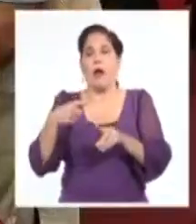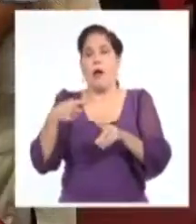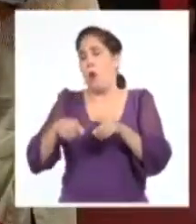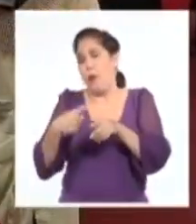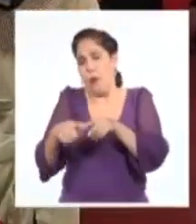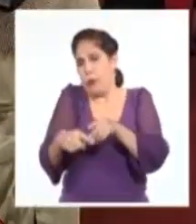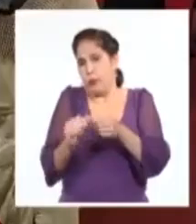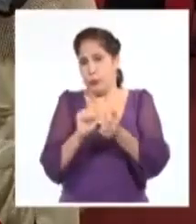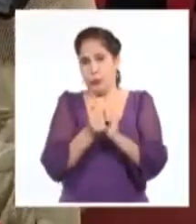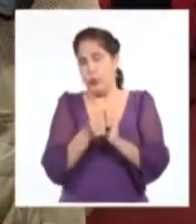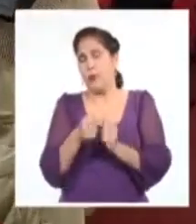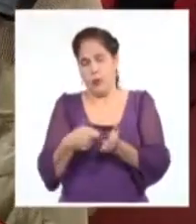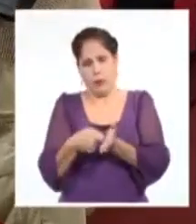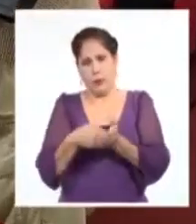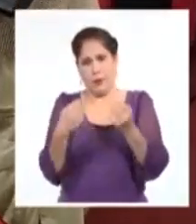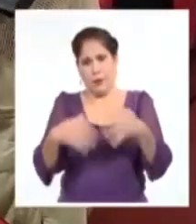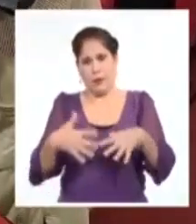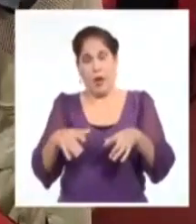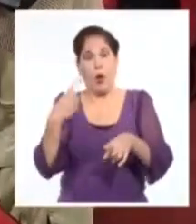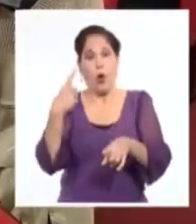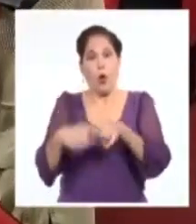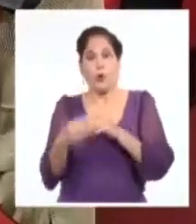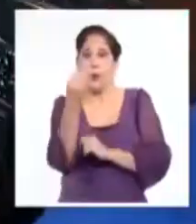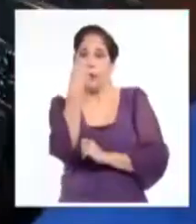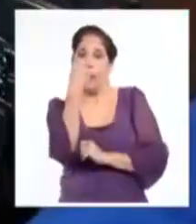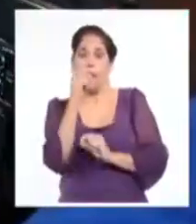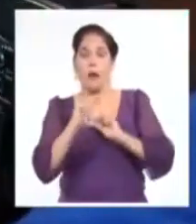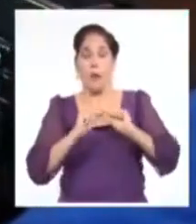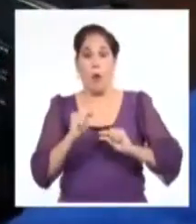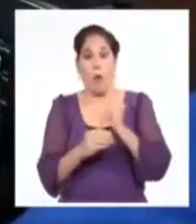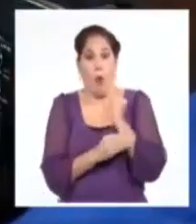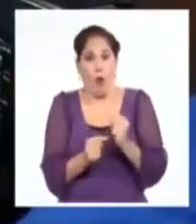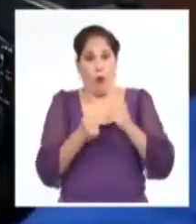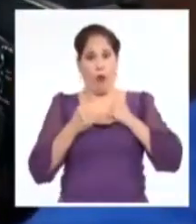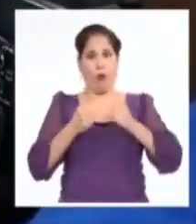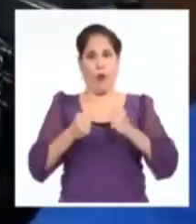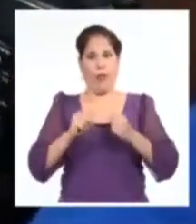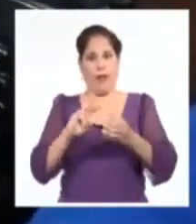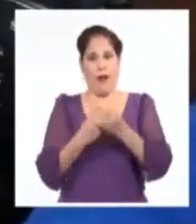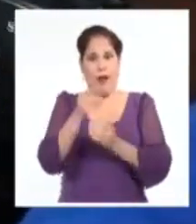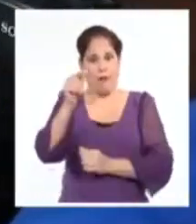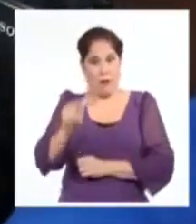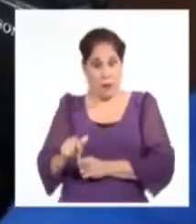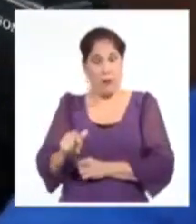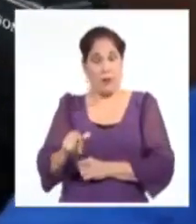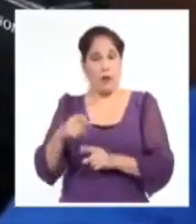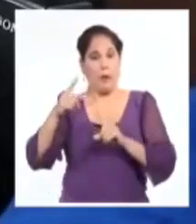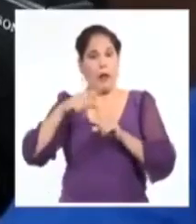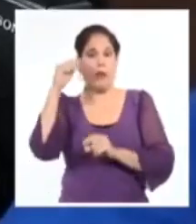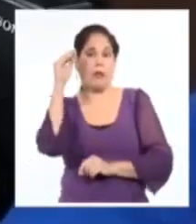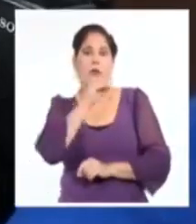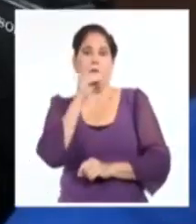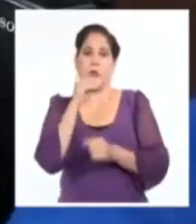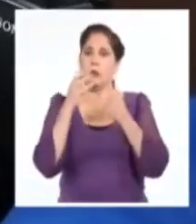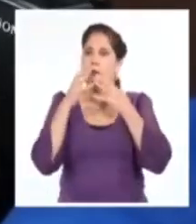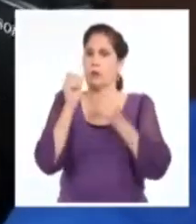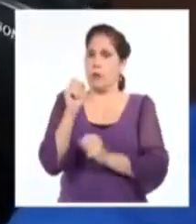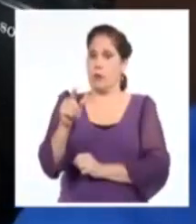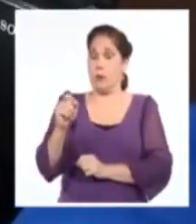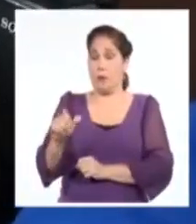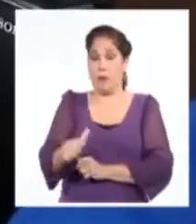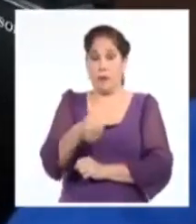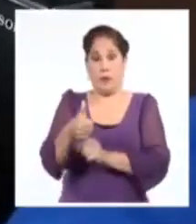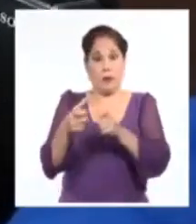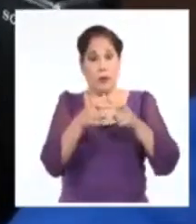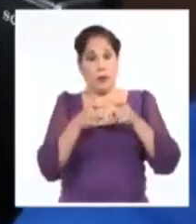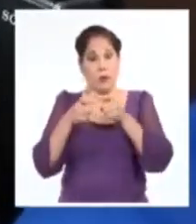insumos deportivos, así como nutrientes y recuperantes para atletas y el acceso a las tecnologías de punta. El presidente de la